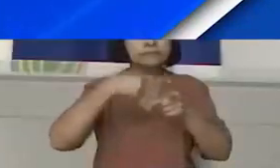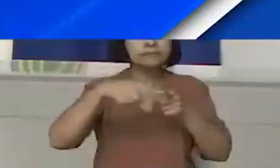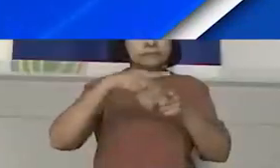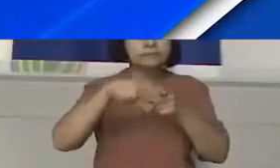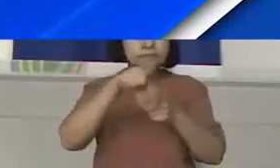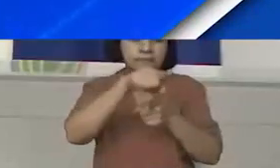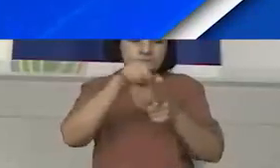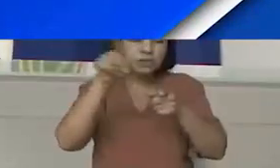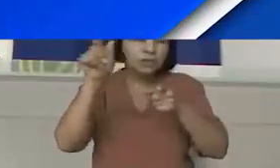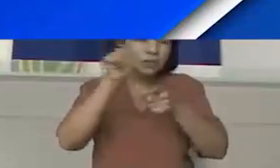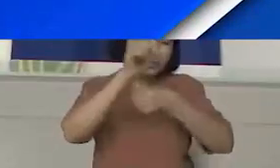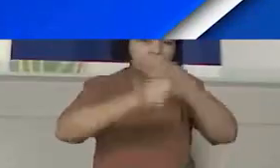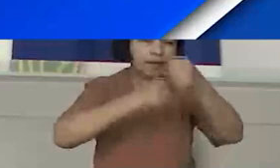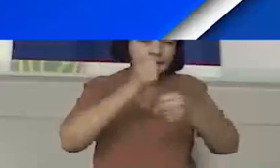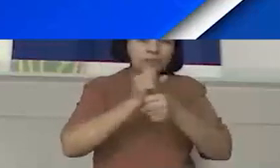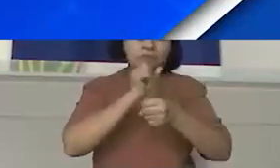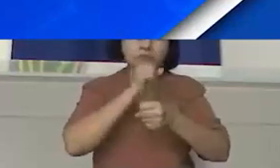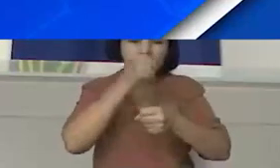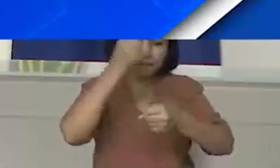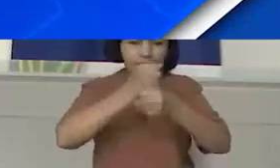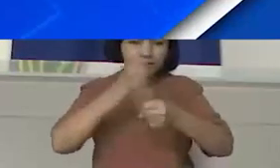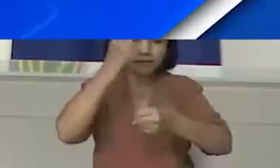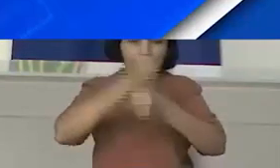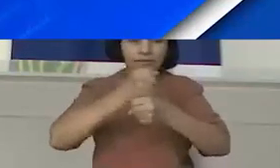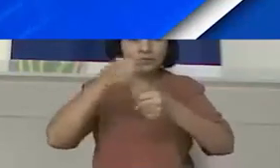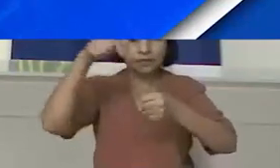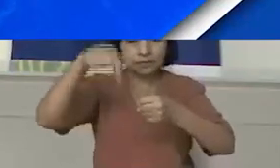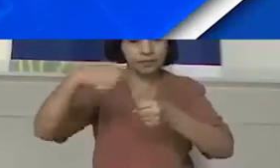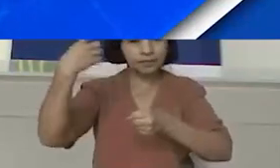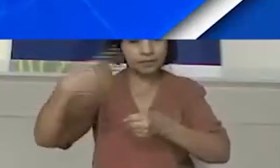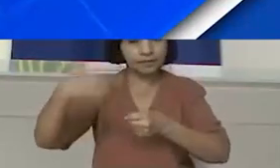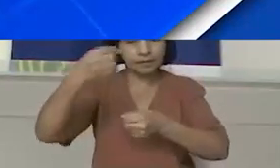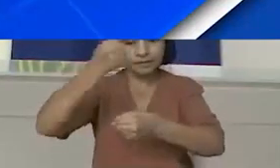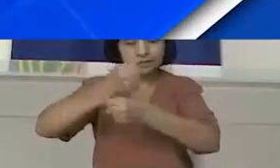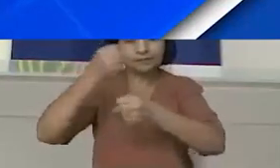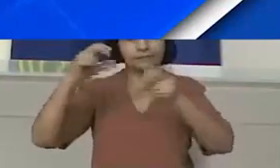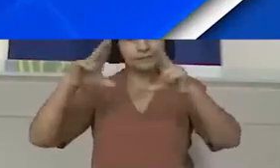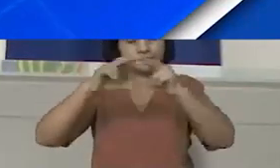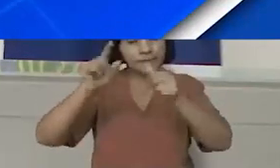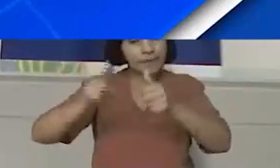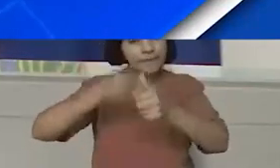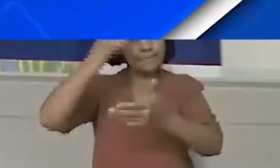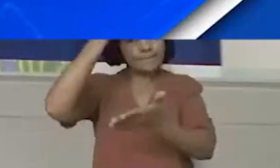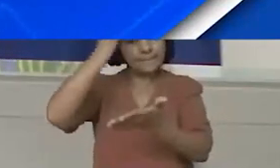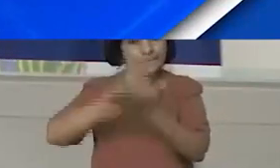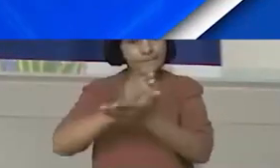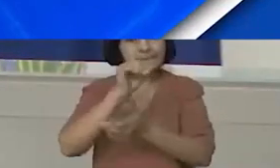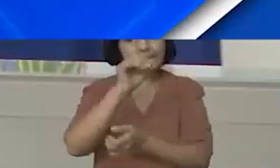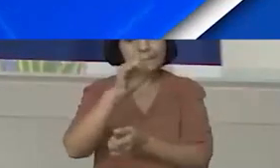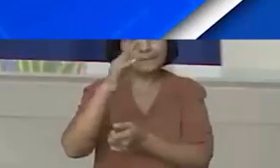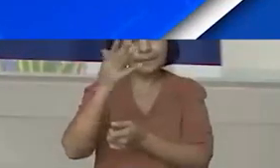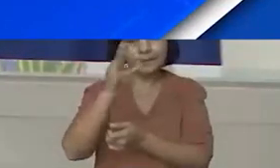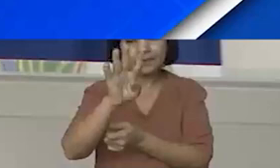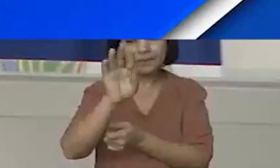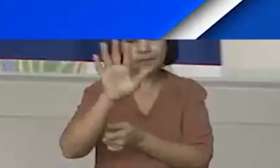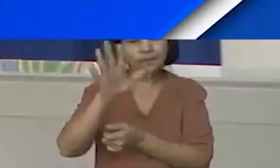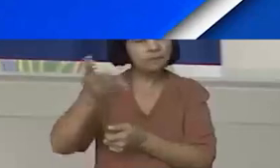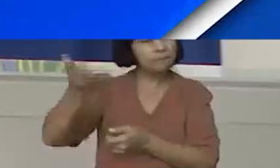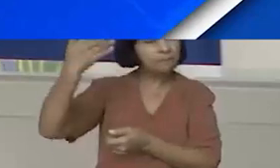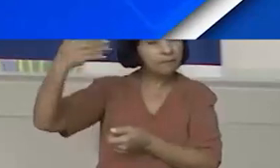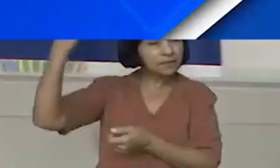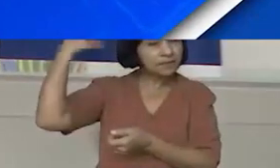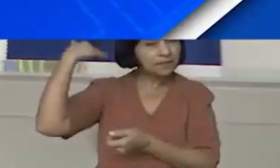por antigüedad en el derecho laboral nicaragüense aparece por primera vez en